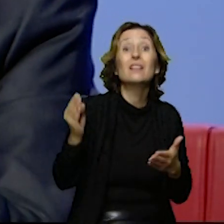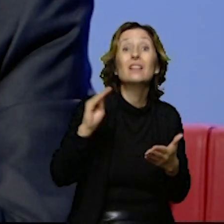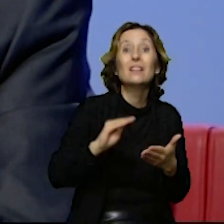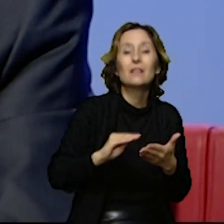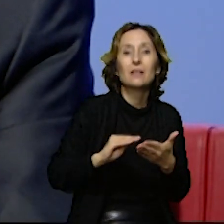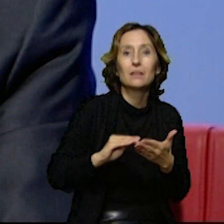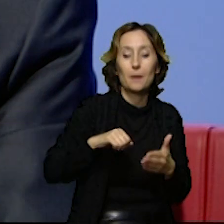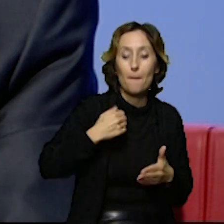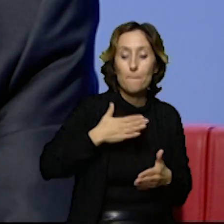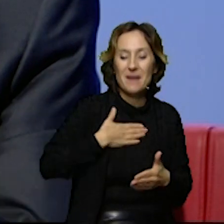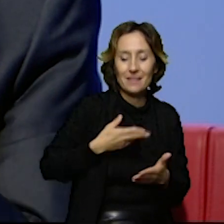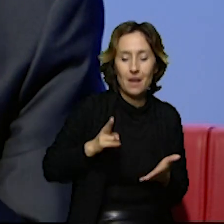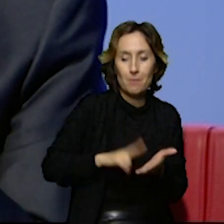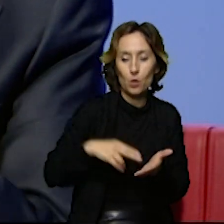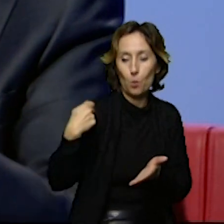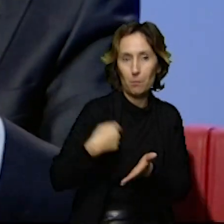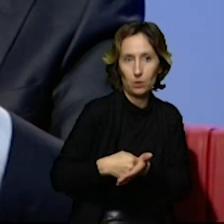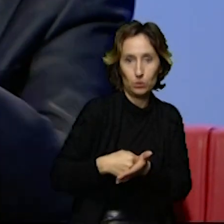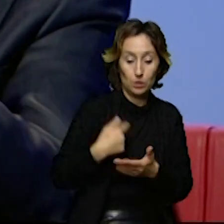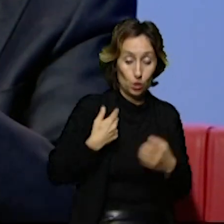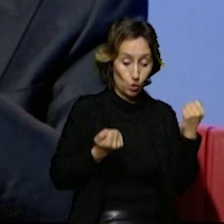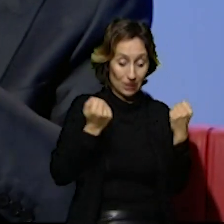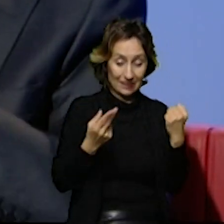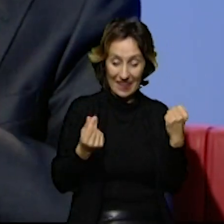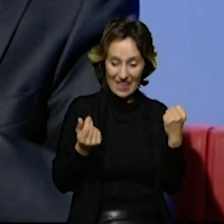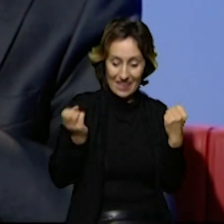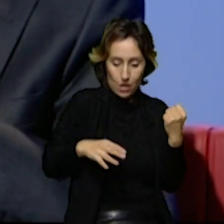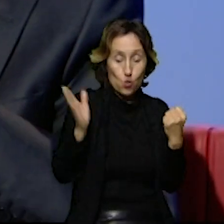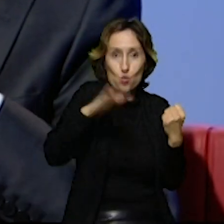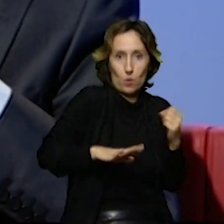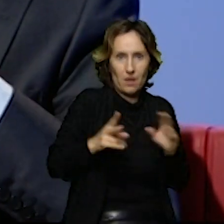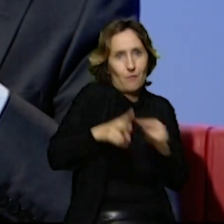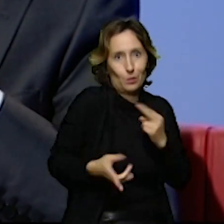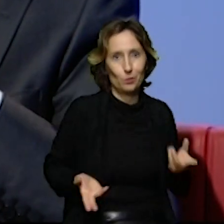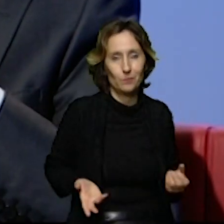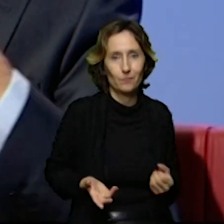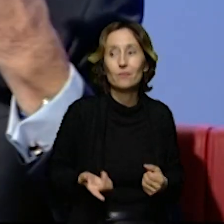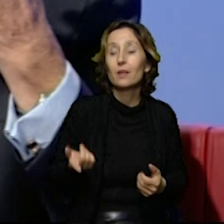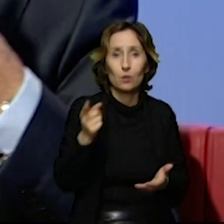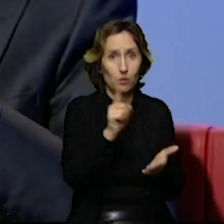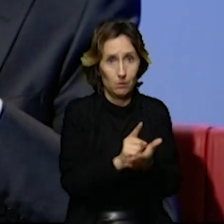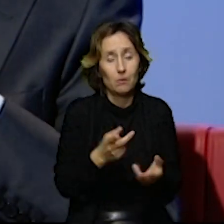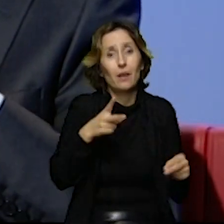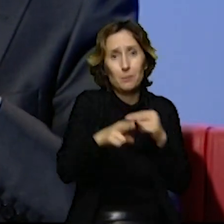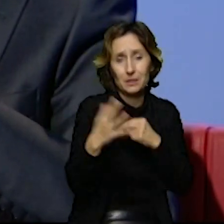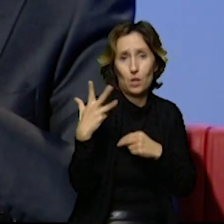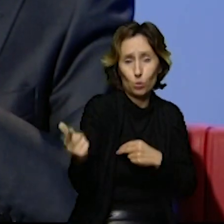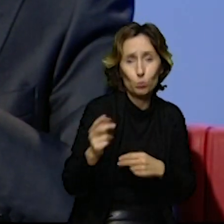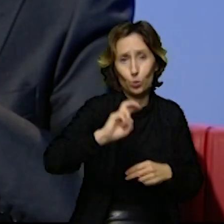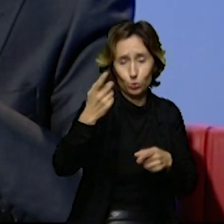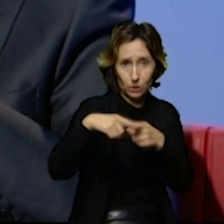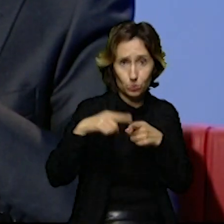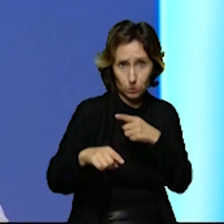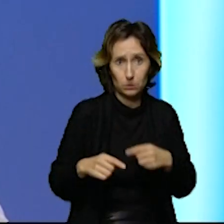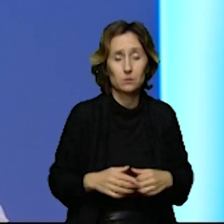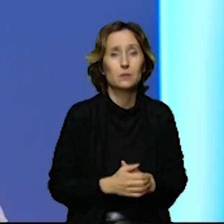lo tengo mañana en el banco y me evito llevar dinero. Eso se va a ir imponiendo. Me evito llevar dinero, me evito robos, me evito otras cosas, ¿no?